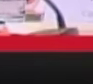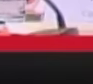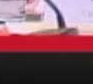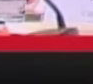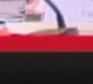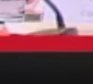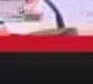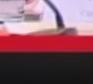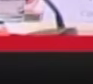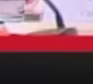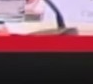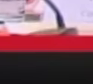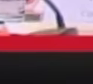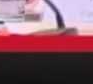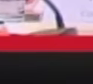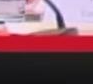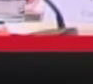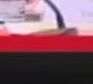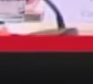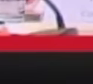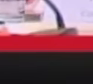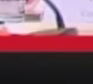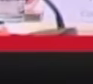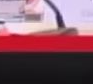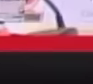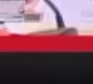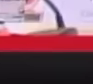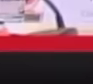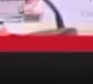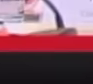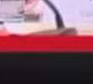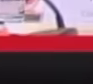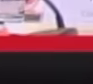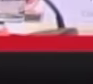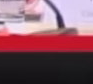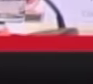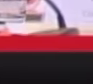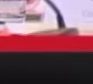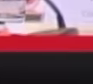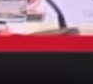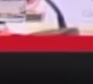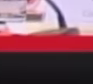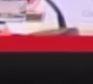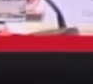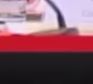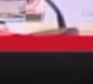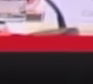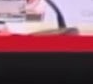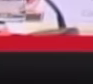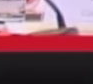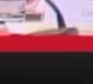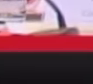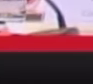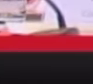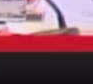marzo? ¿Se contrate un perito externo el 9 de marzo y que antes de 8 días presente un informe el 17 de marzo?